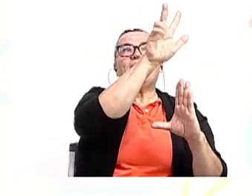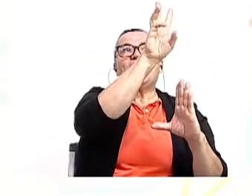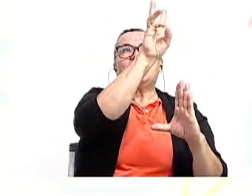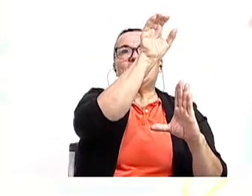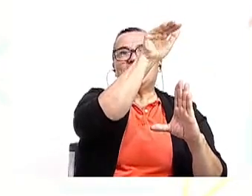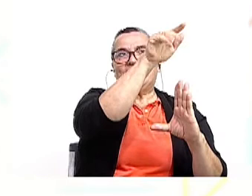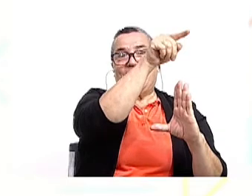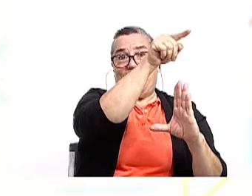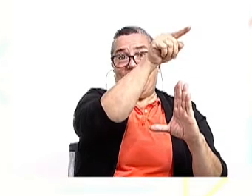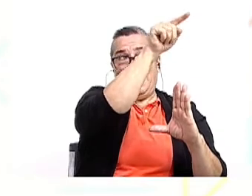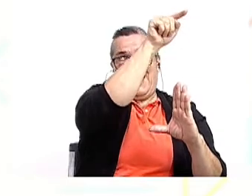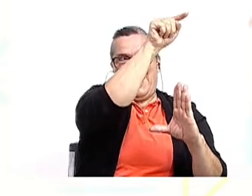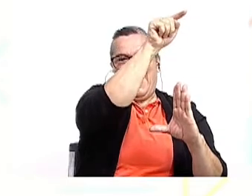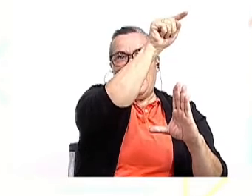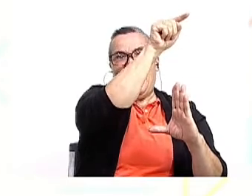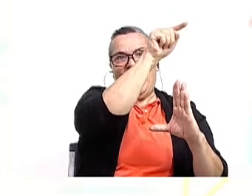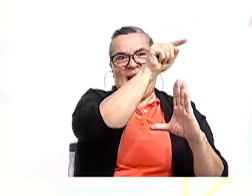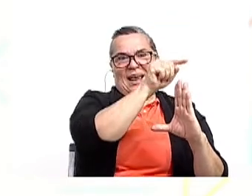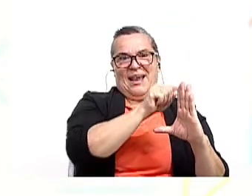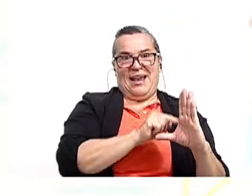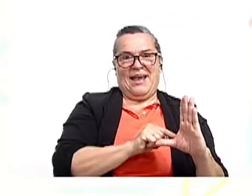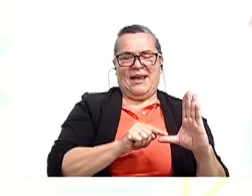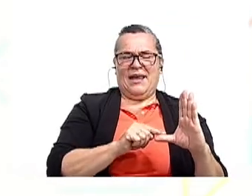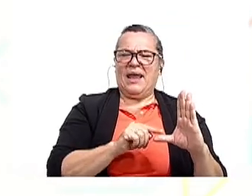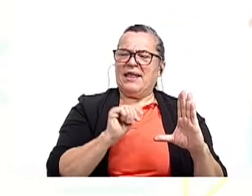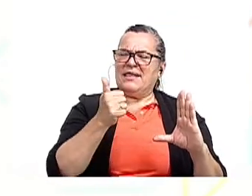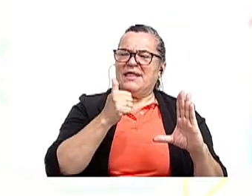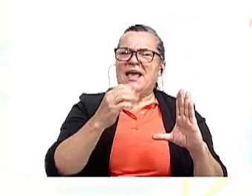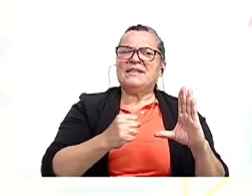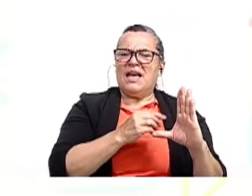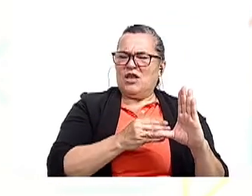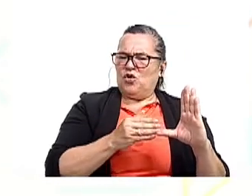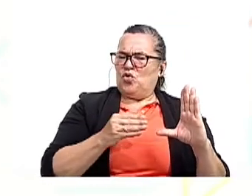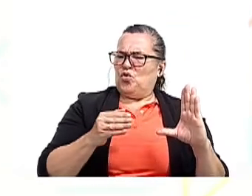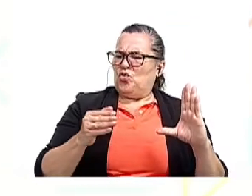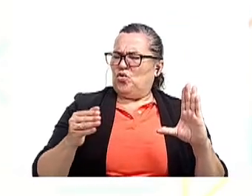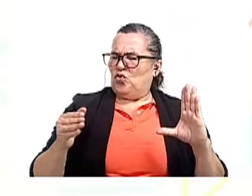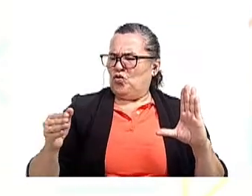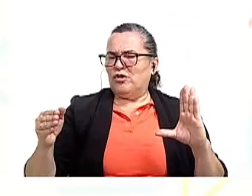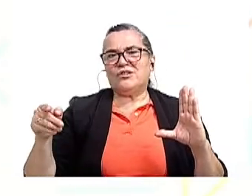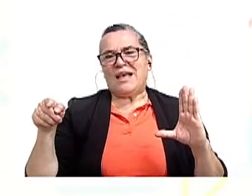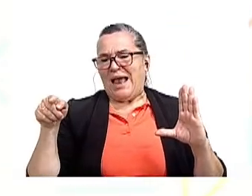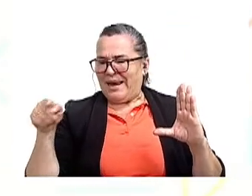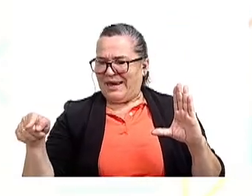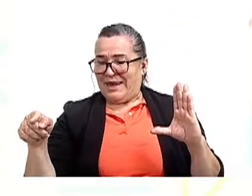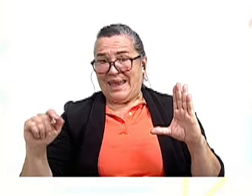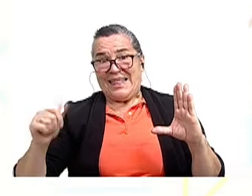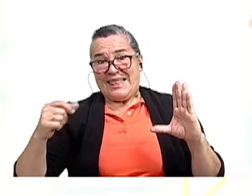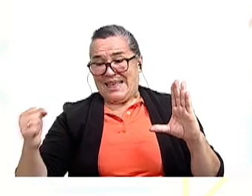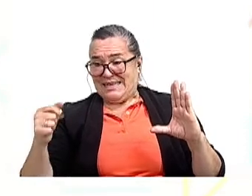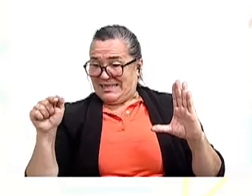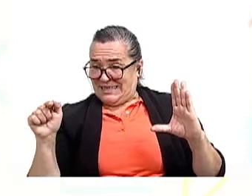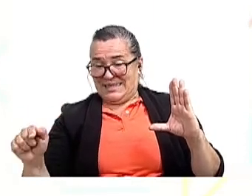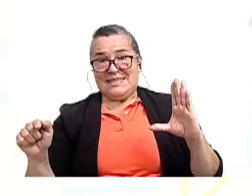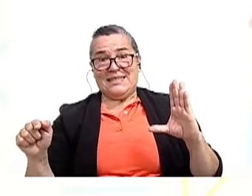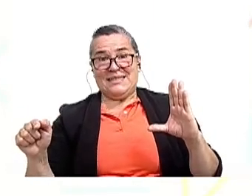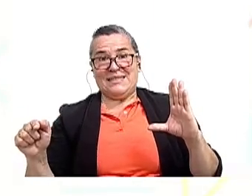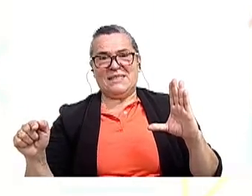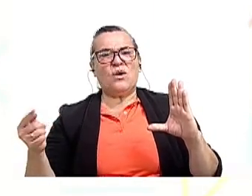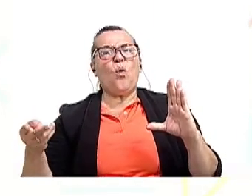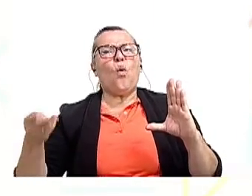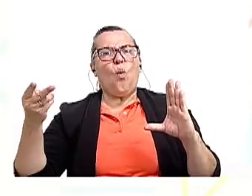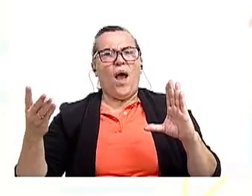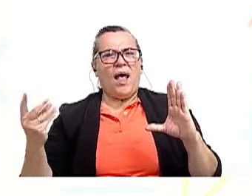0,360,000. Una década después, ¿cuántos años tiene una década? 10. Entonces, una década después fue valorada